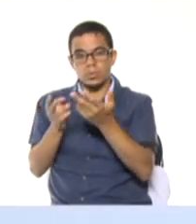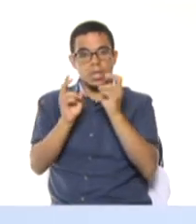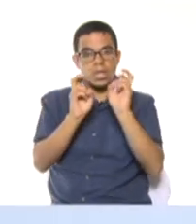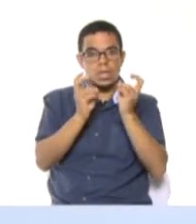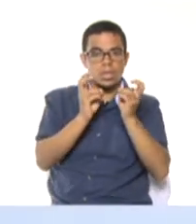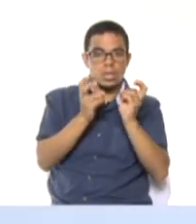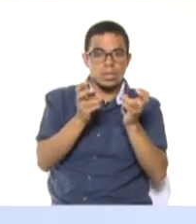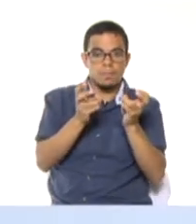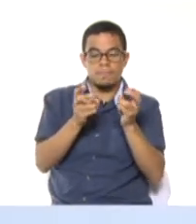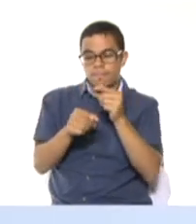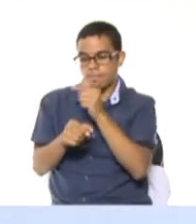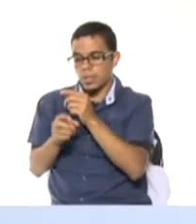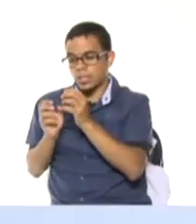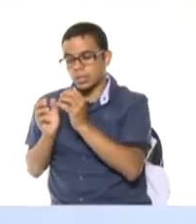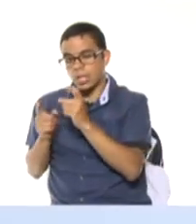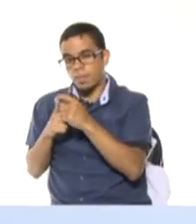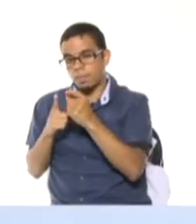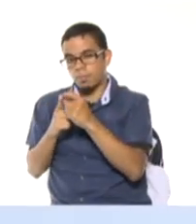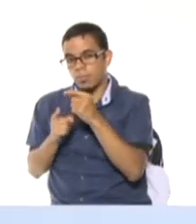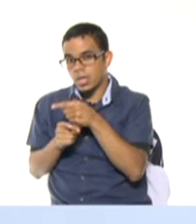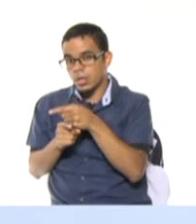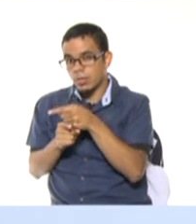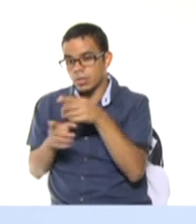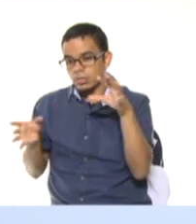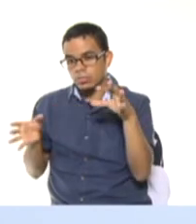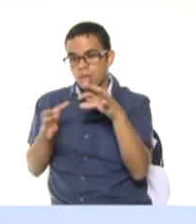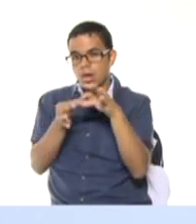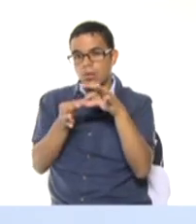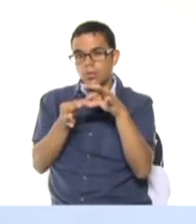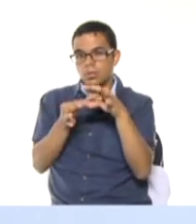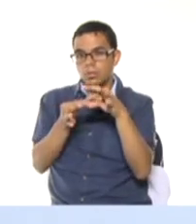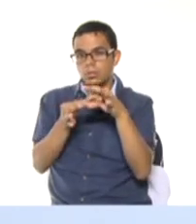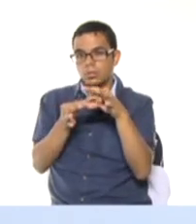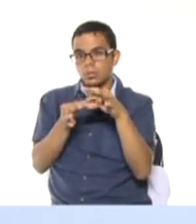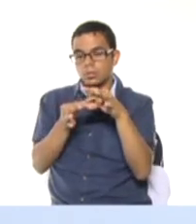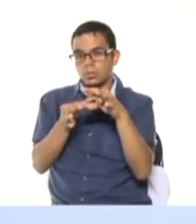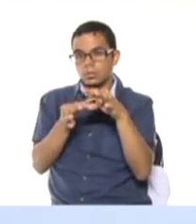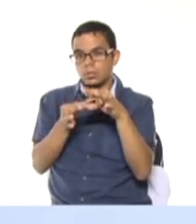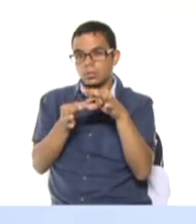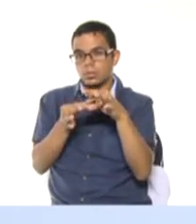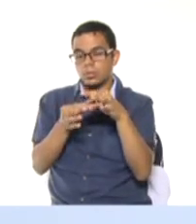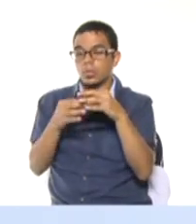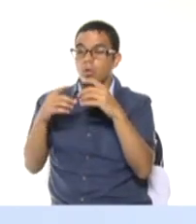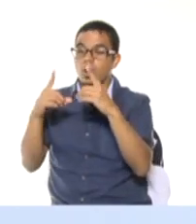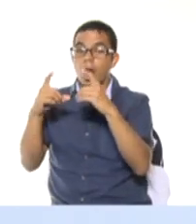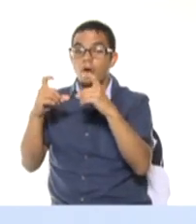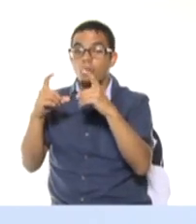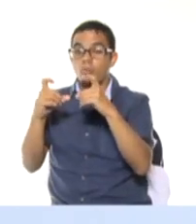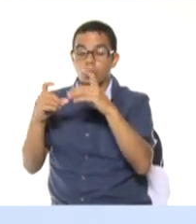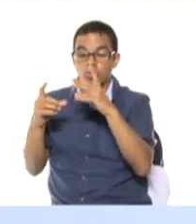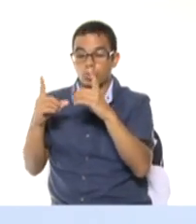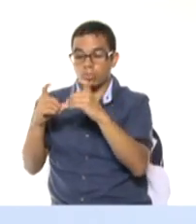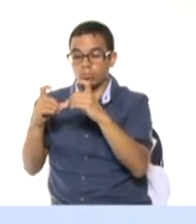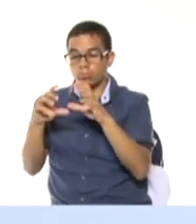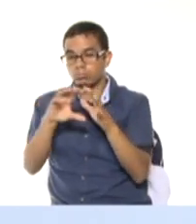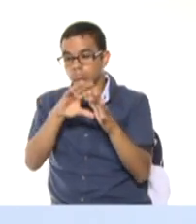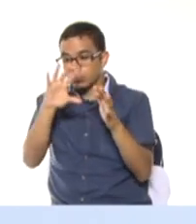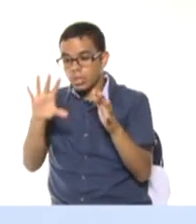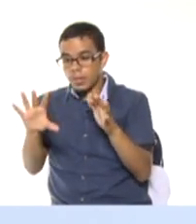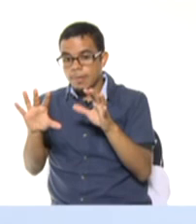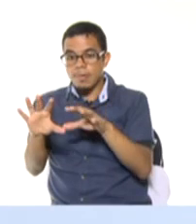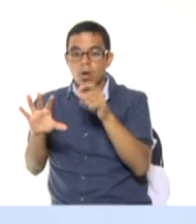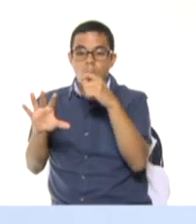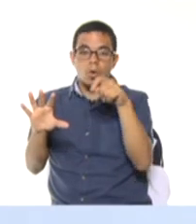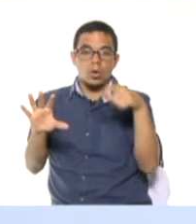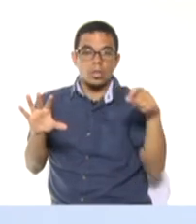contenido de esas palabras claves, acompañarlo siempre, bien sea de una imagen o de la palabra escrita